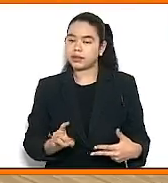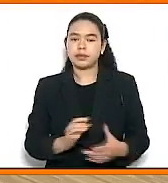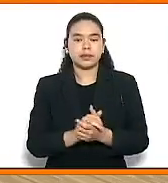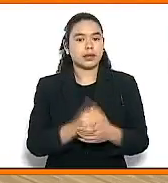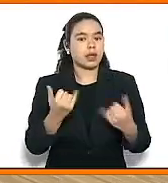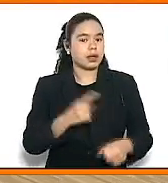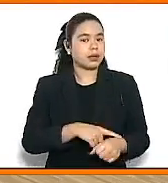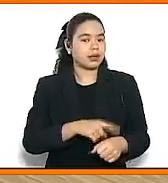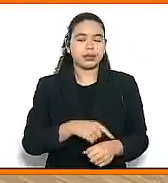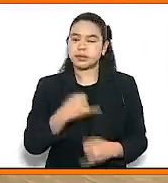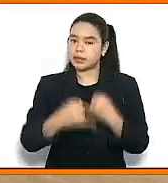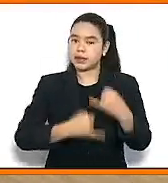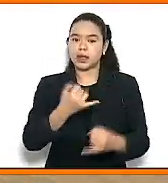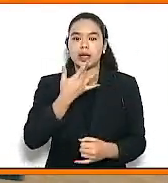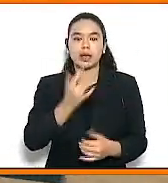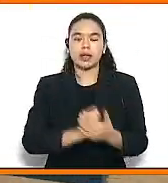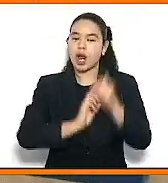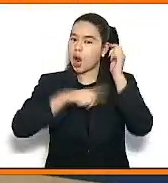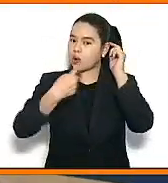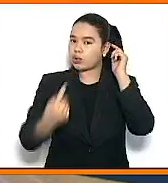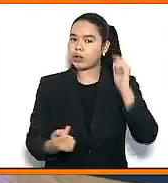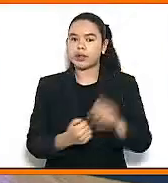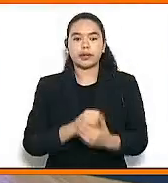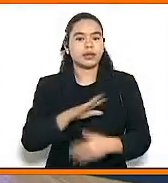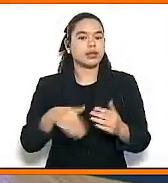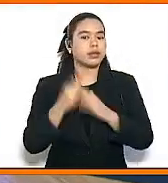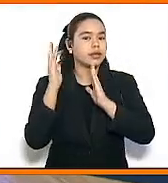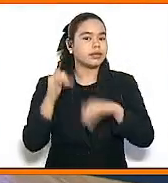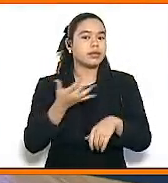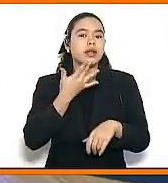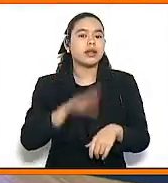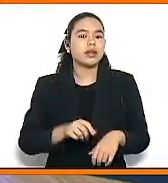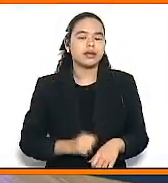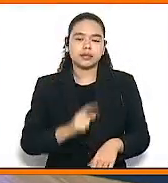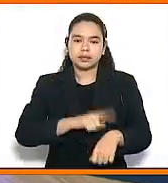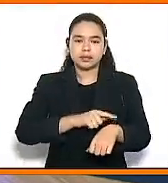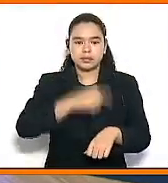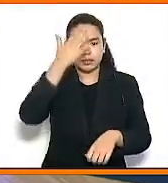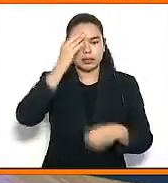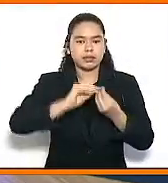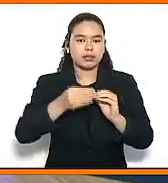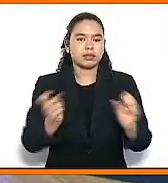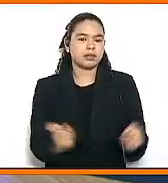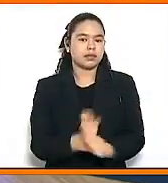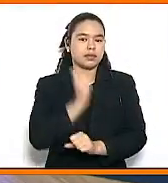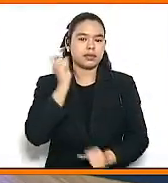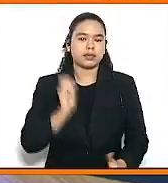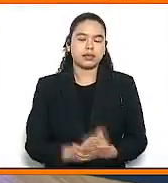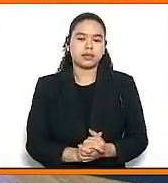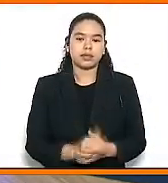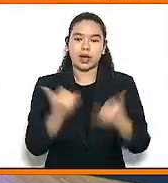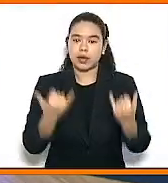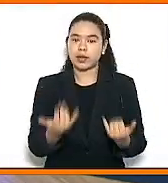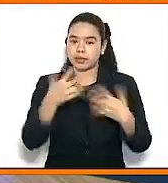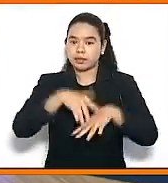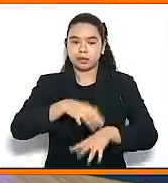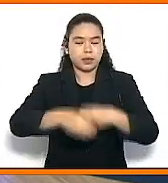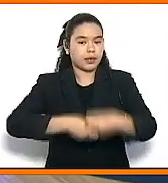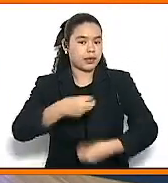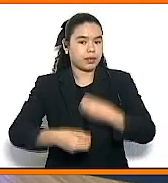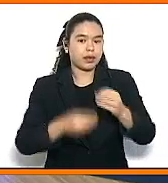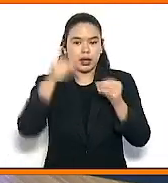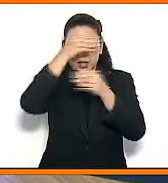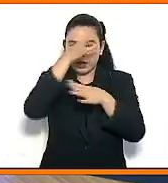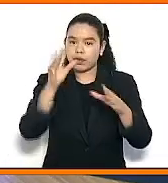Ahora llegó el momento de nuestro juego favorito diario. Te deseo mucha suerte porque vamos a conocer cuál es el número ganador. Y ahora que las esferas están en juego,